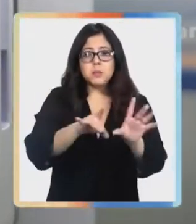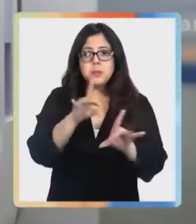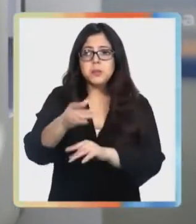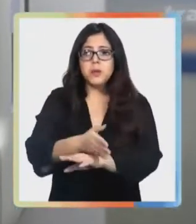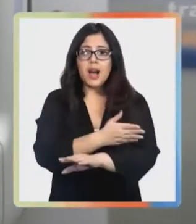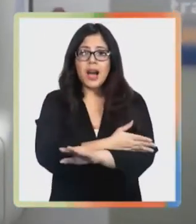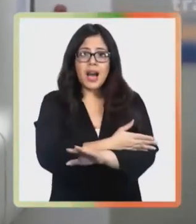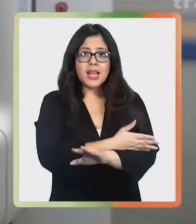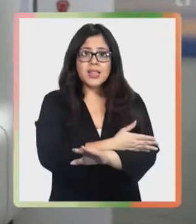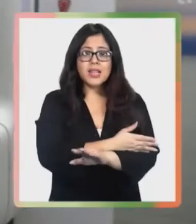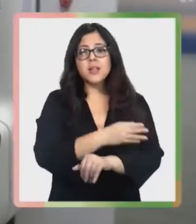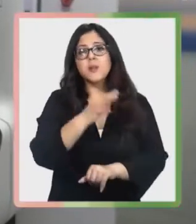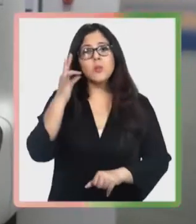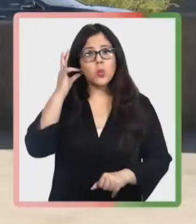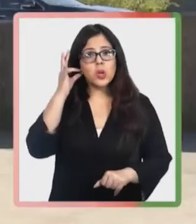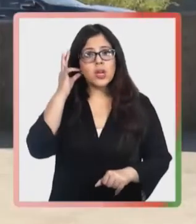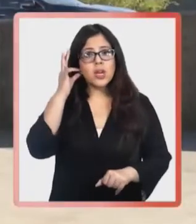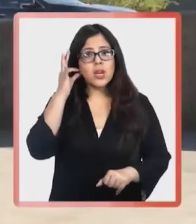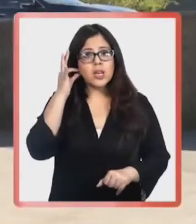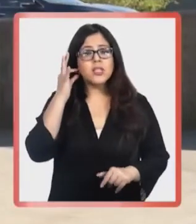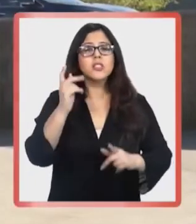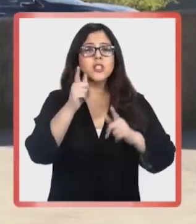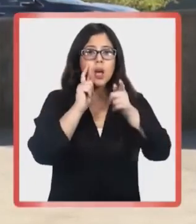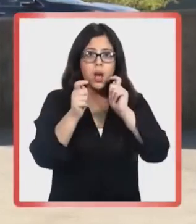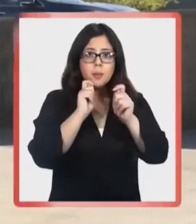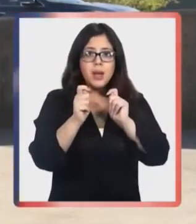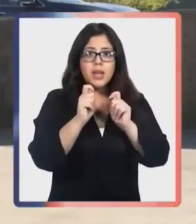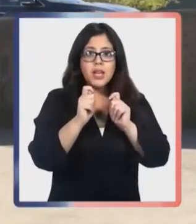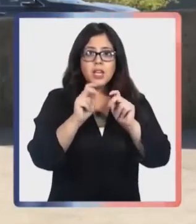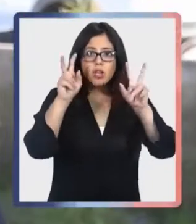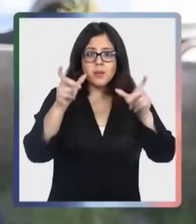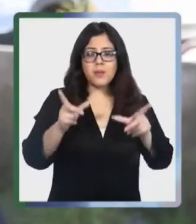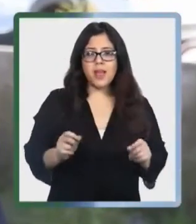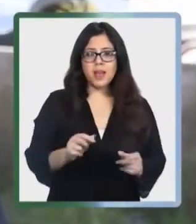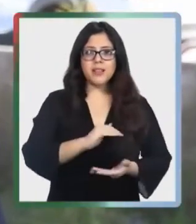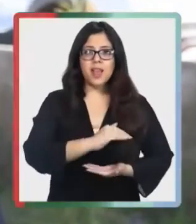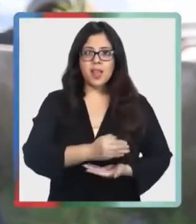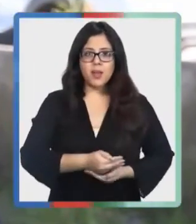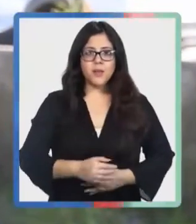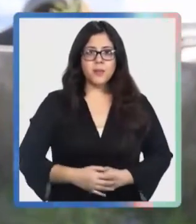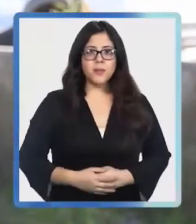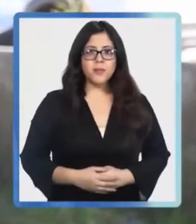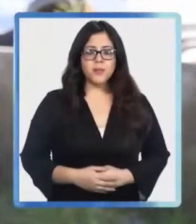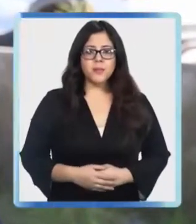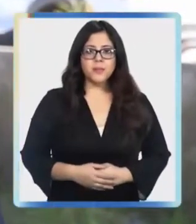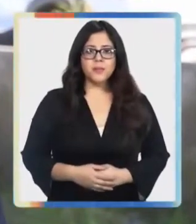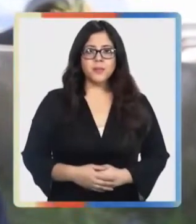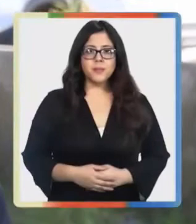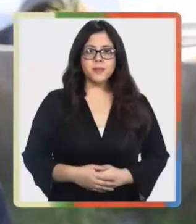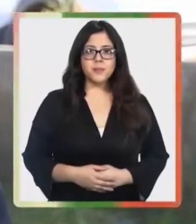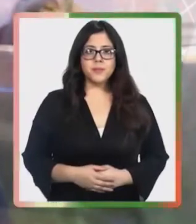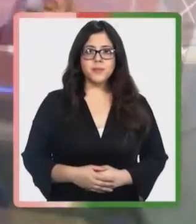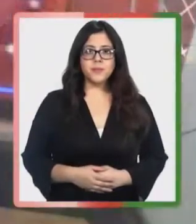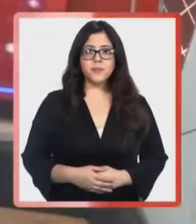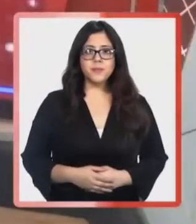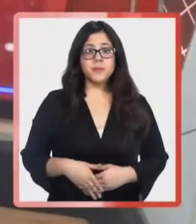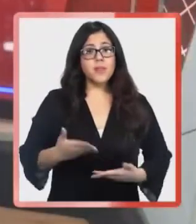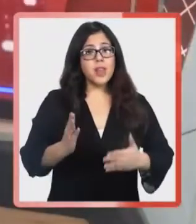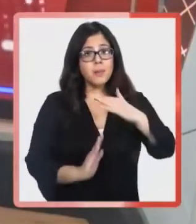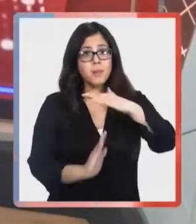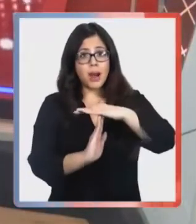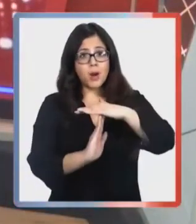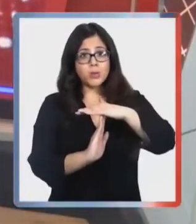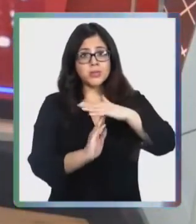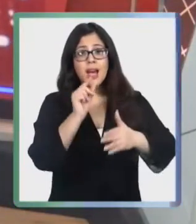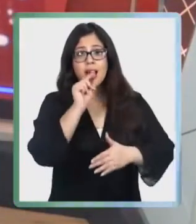detectar precozmente en mujeres con factores de riesgo el cáncer de mama nos vamos